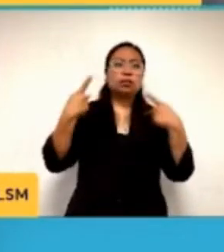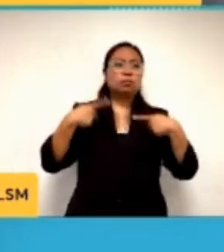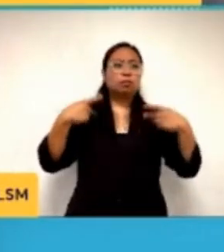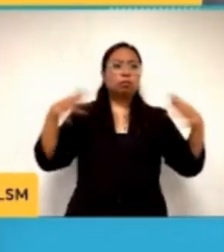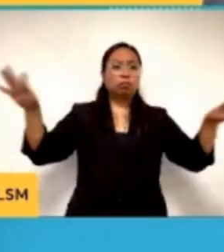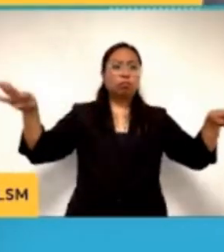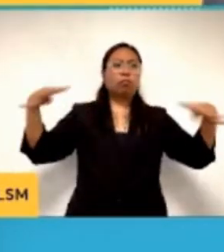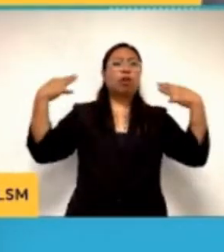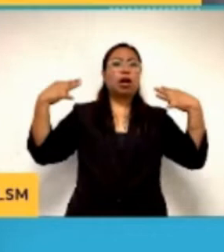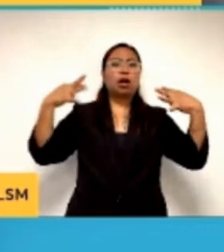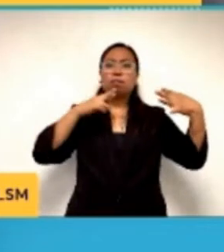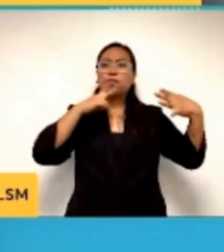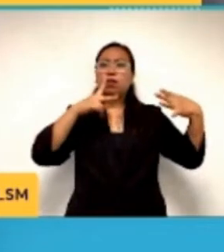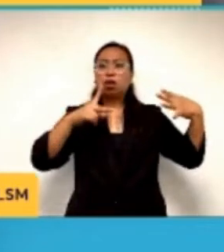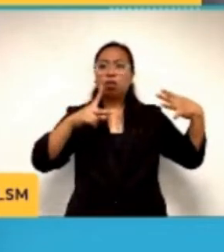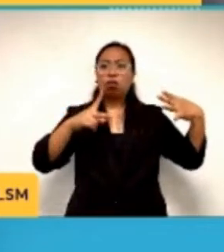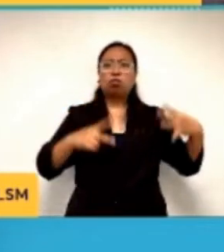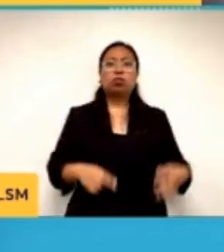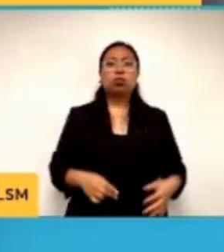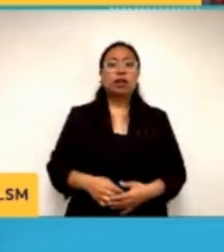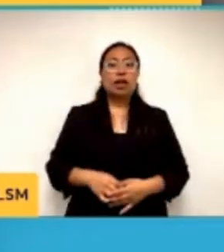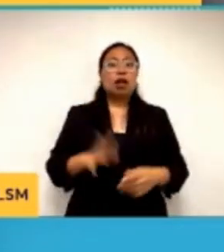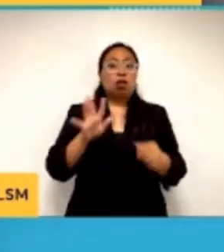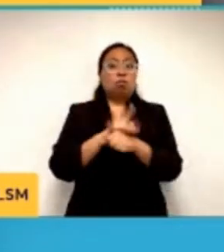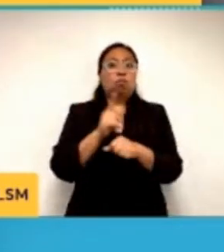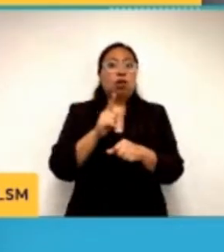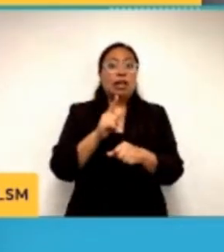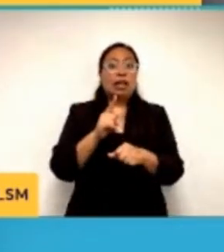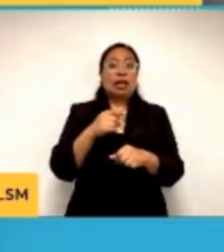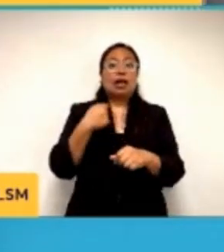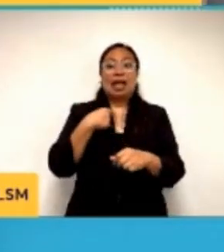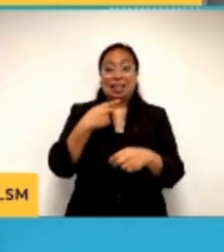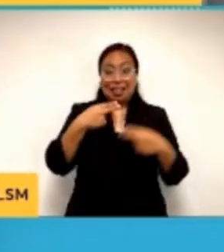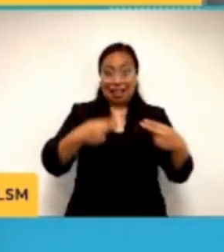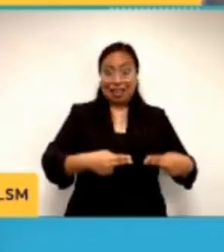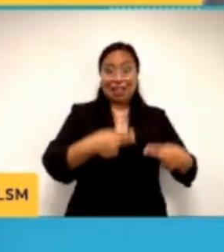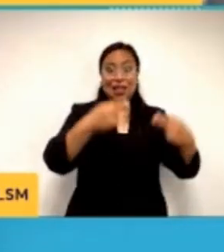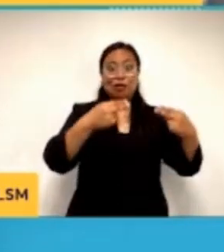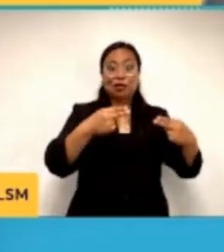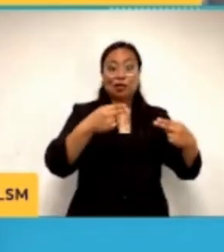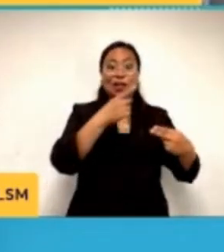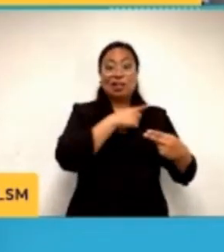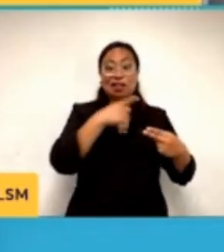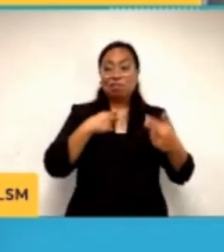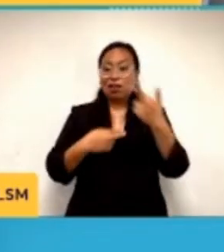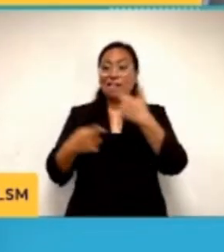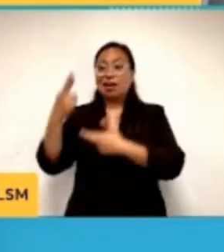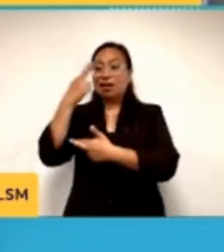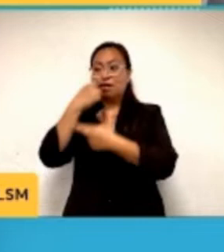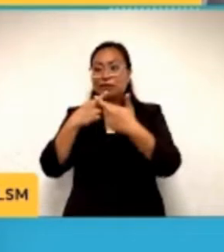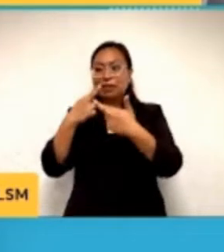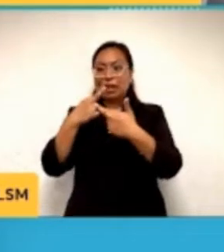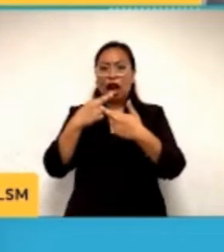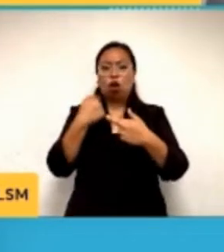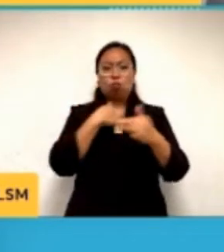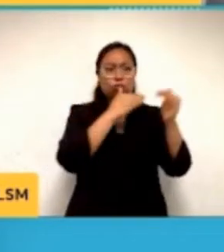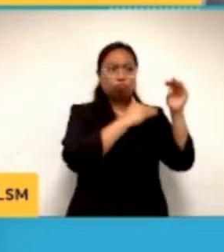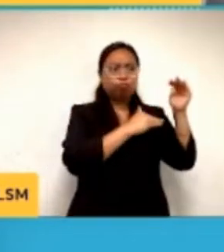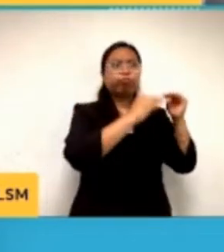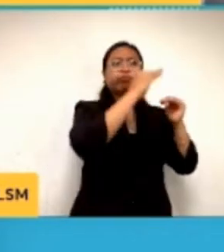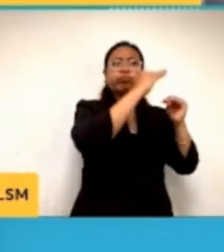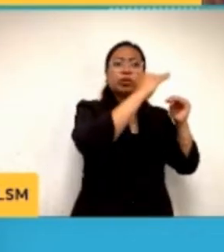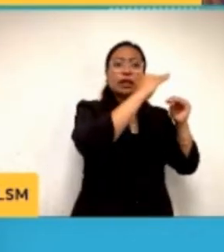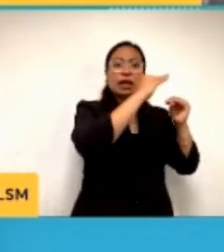y nosotros estamos posicionados en nuestra industria hace muchísima diferencia. Queremos ser posicionados